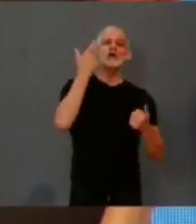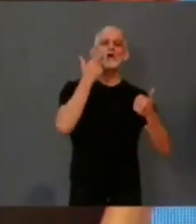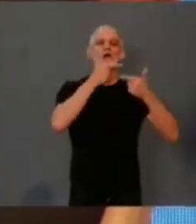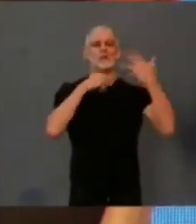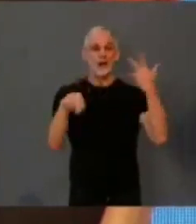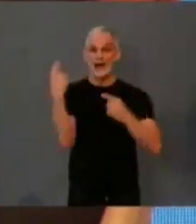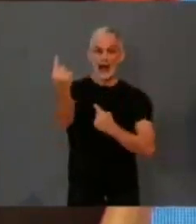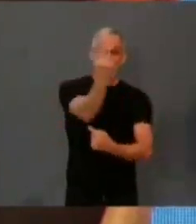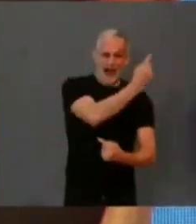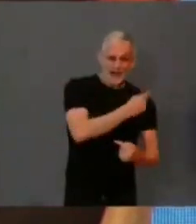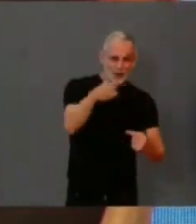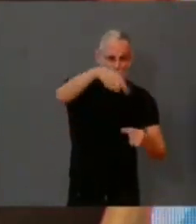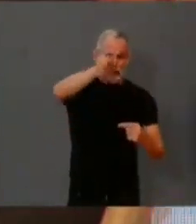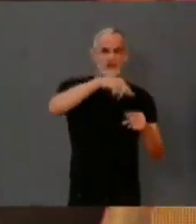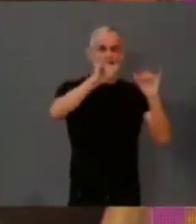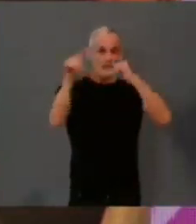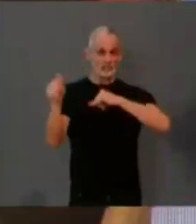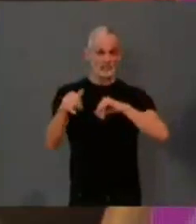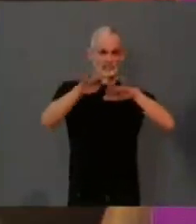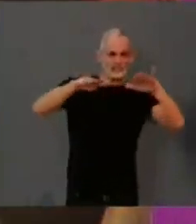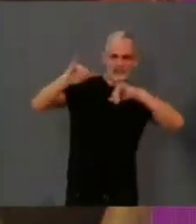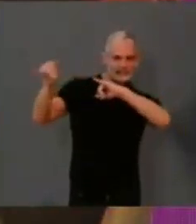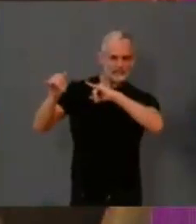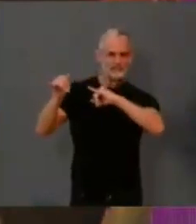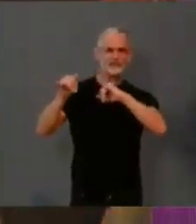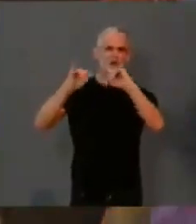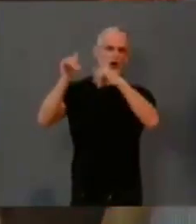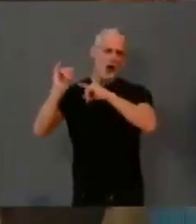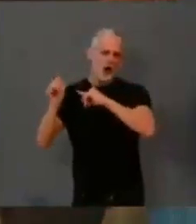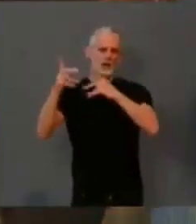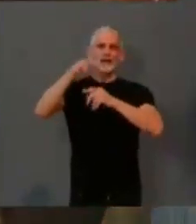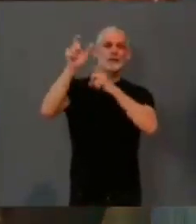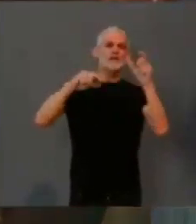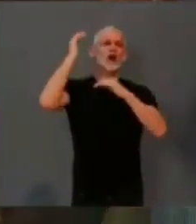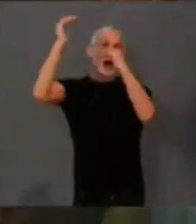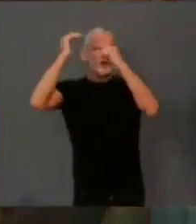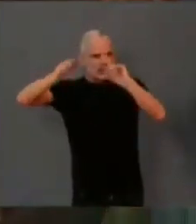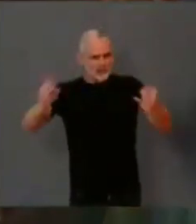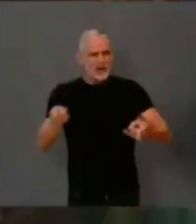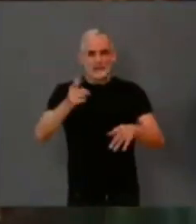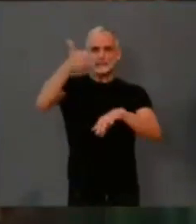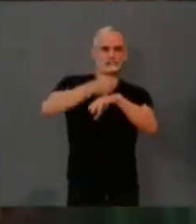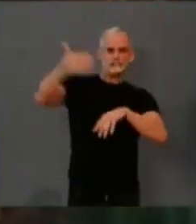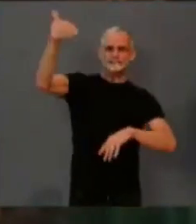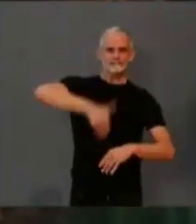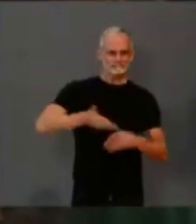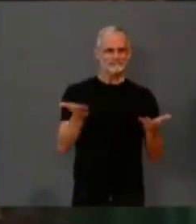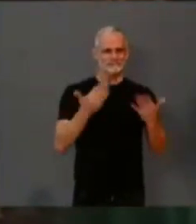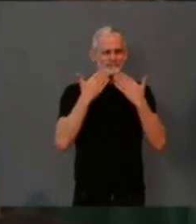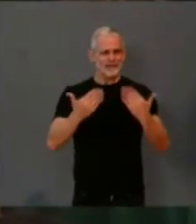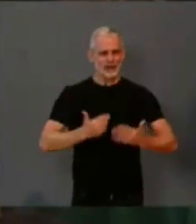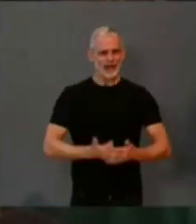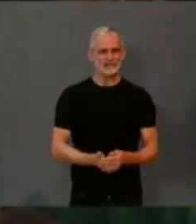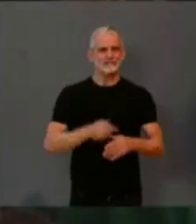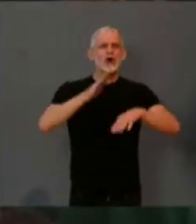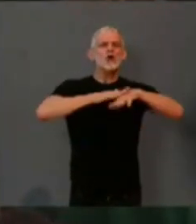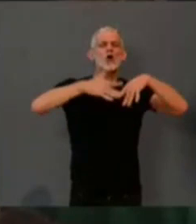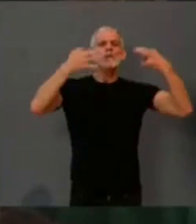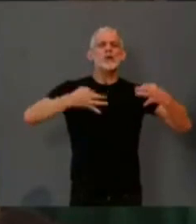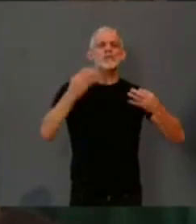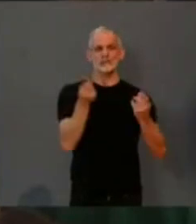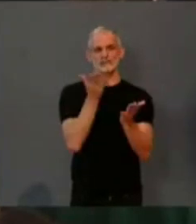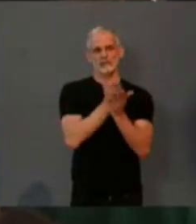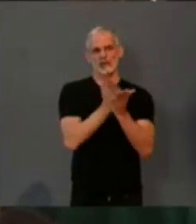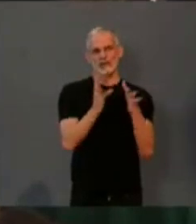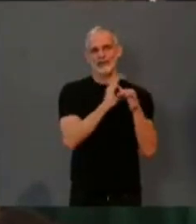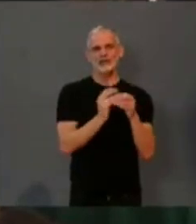y todos y a cada uno de ustedes adolescentes jóvenes personas adultas que están Hoy acá comprometidas con el